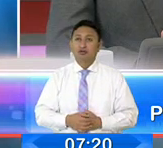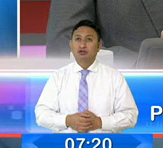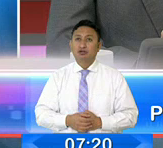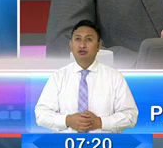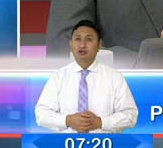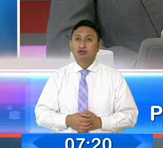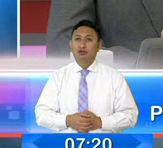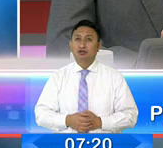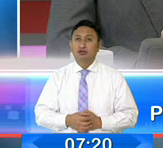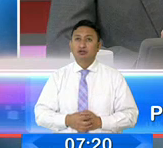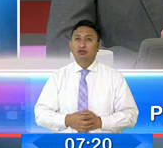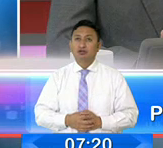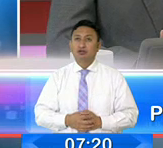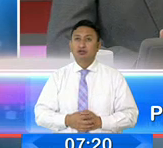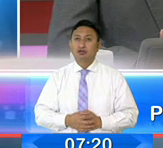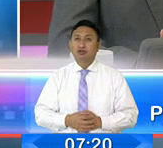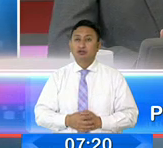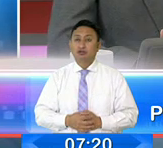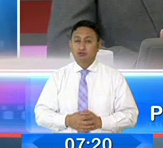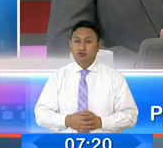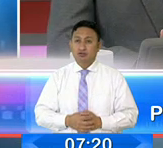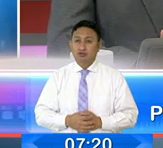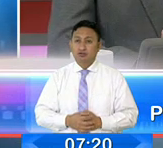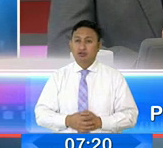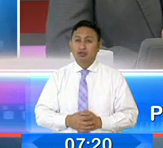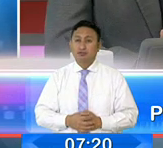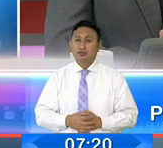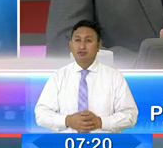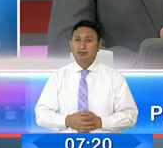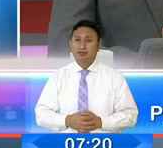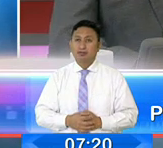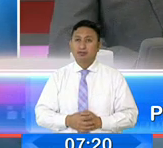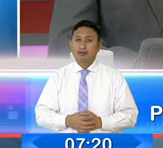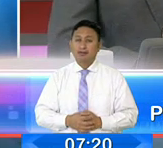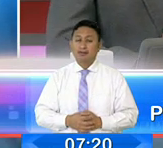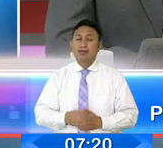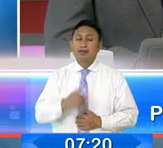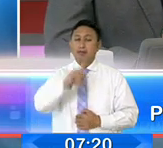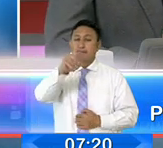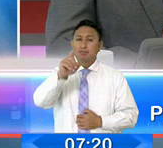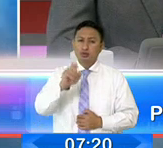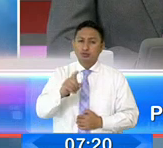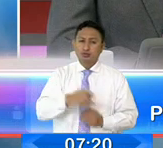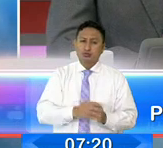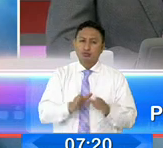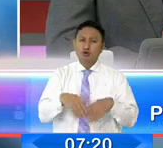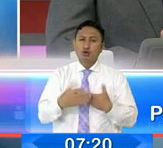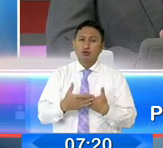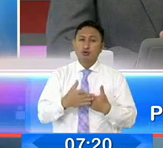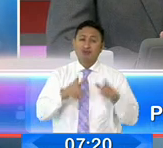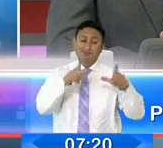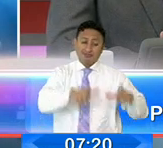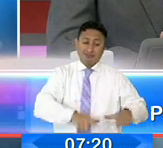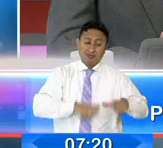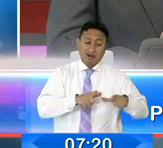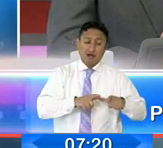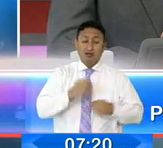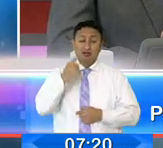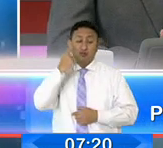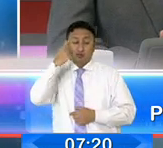Asambleísta, no creo que me escuchó bien la pregunta, le indicaba que hay que consultarle, ¿en qué línea está usted? ¿En la del morenismo o del